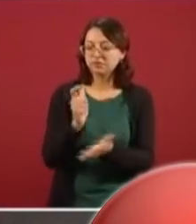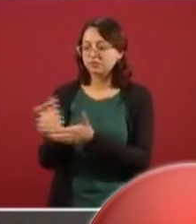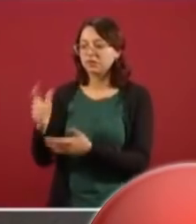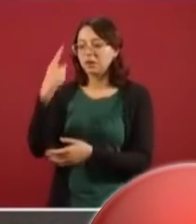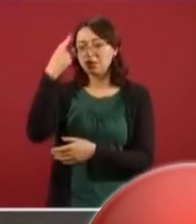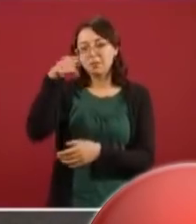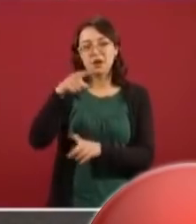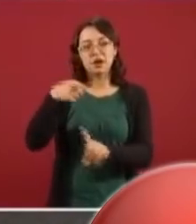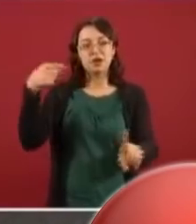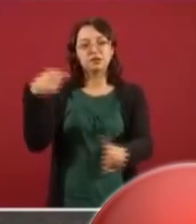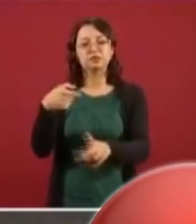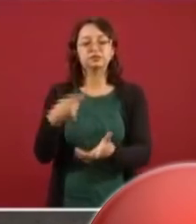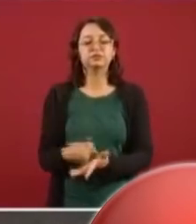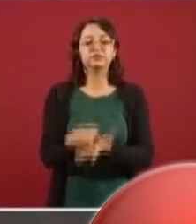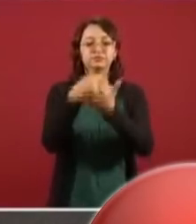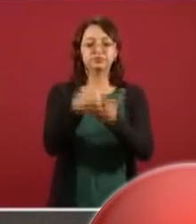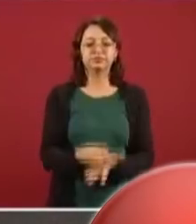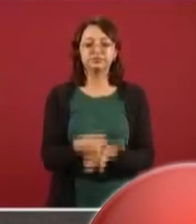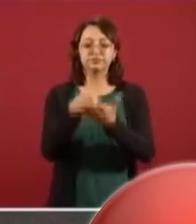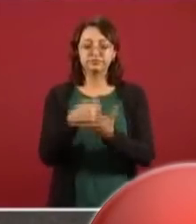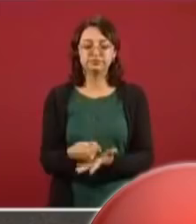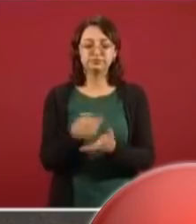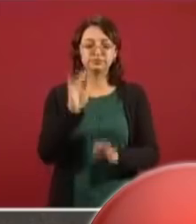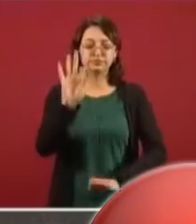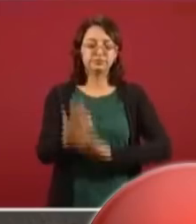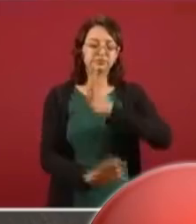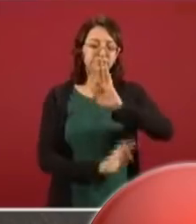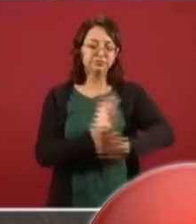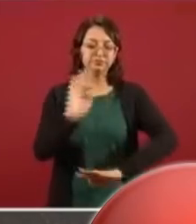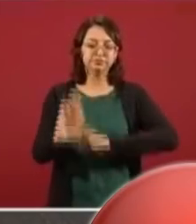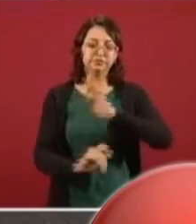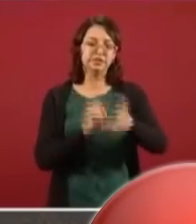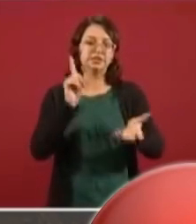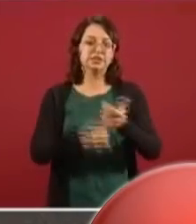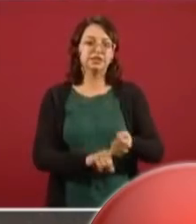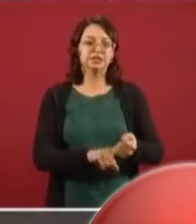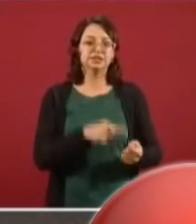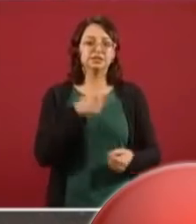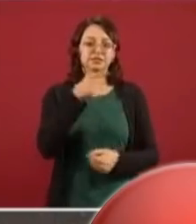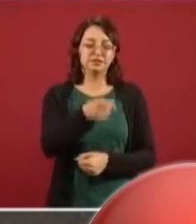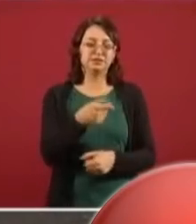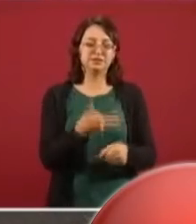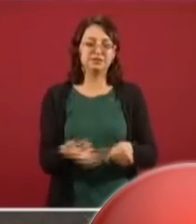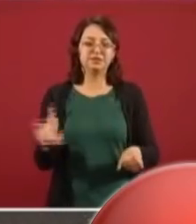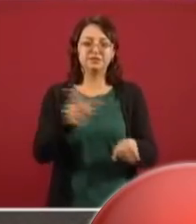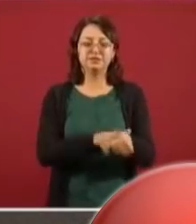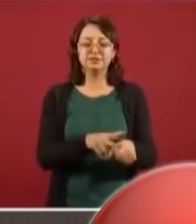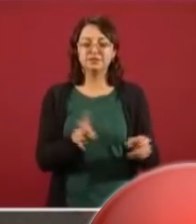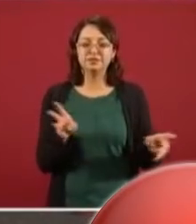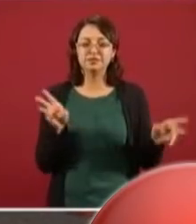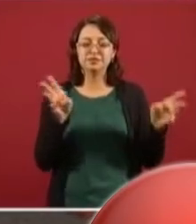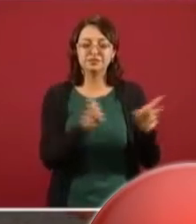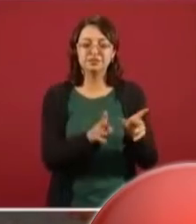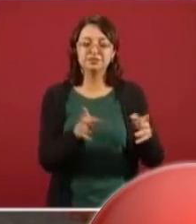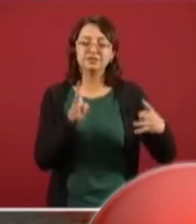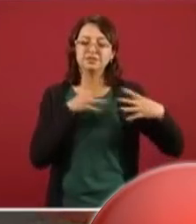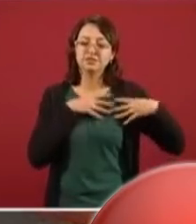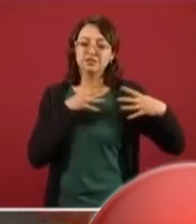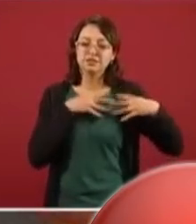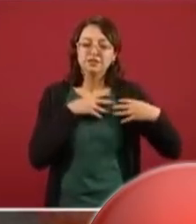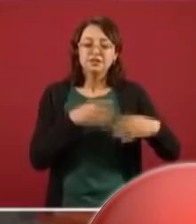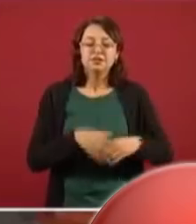recibir terapias, para recibir tratamiento en estas clínicas especializadas.